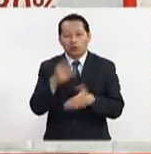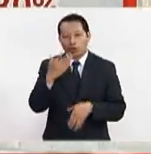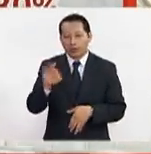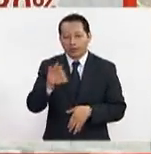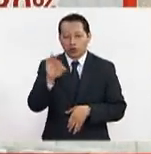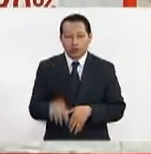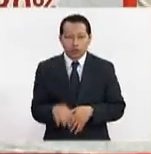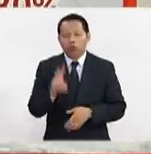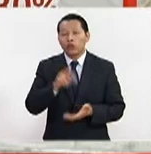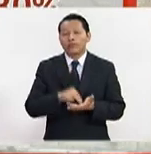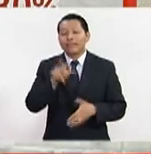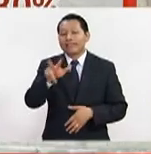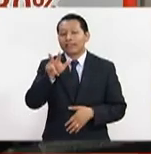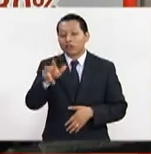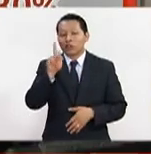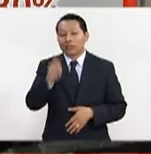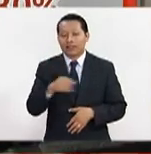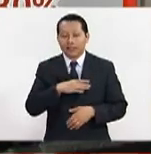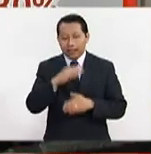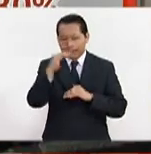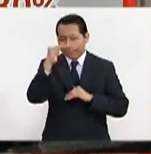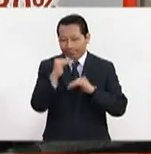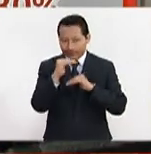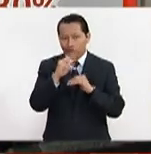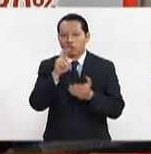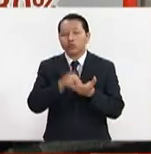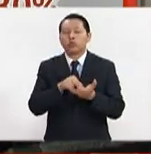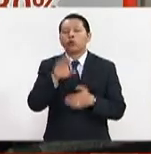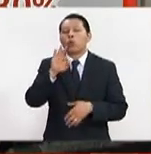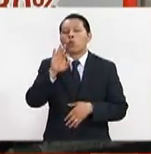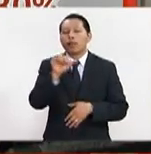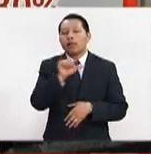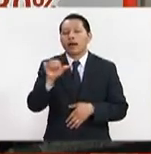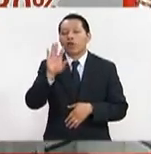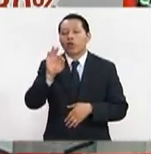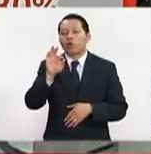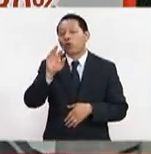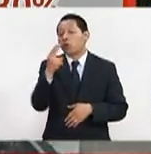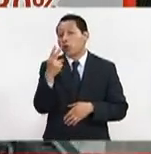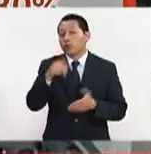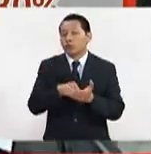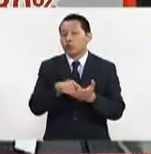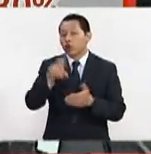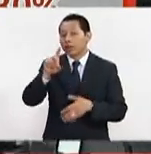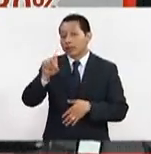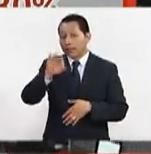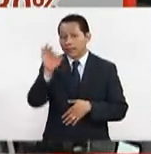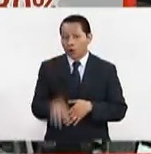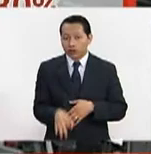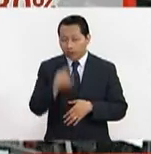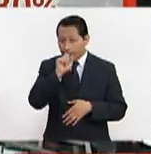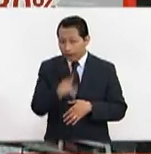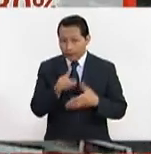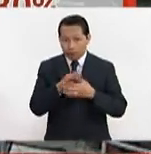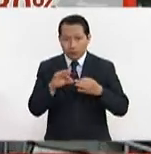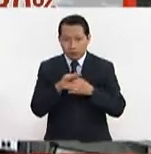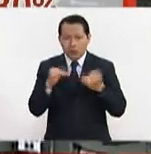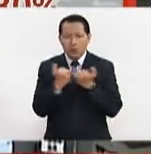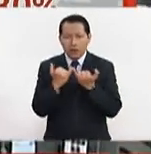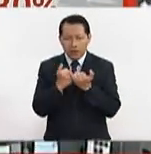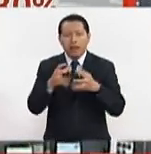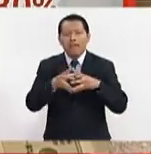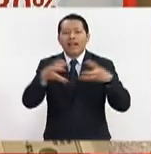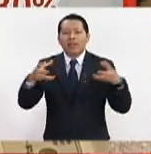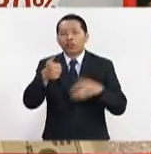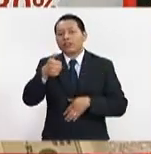mientras que para 2018 la redujeron de 2.40 a 2.30% este crecimiento. Asimismo, anticiparon una inflación